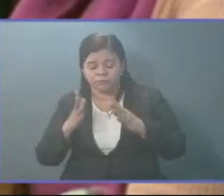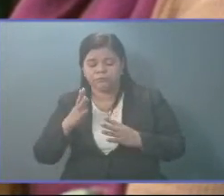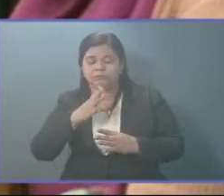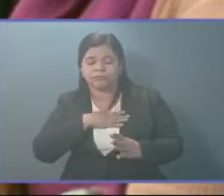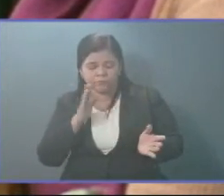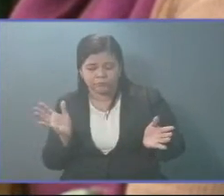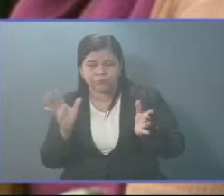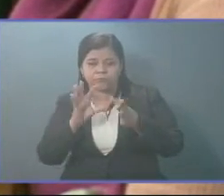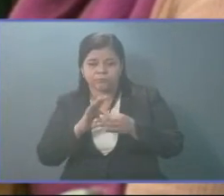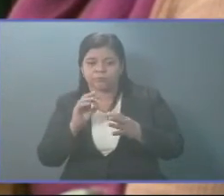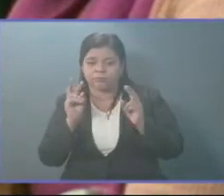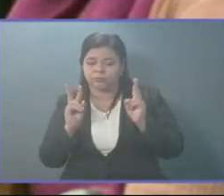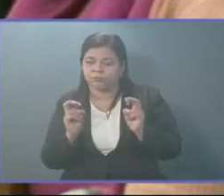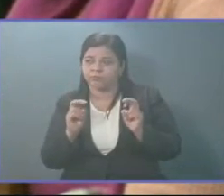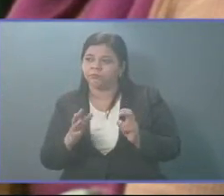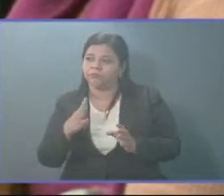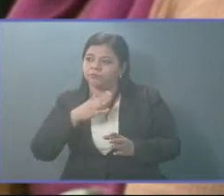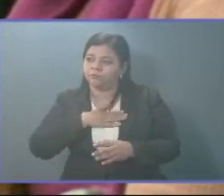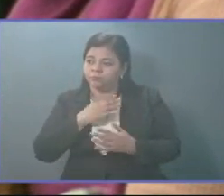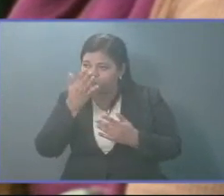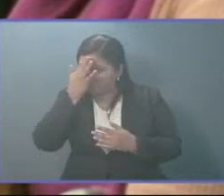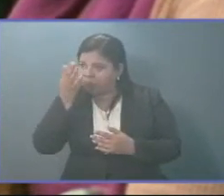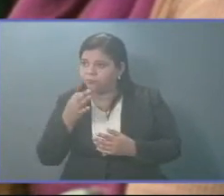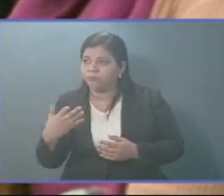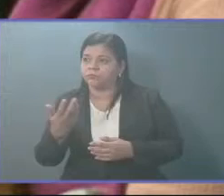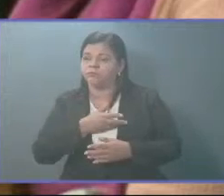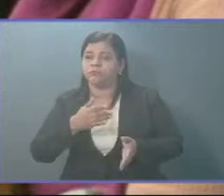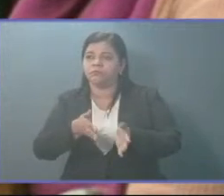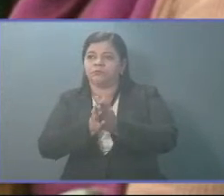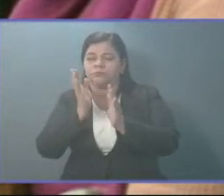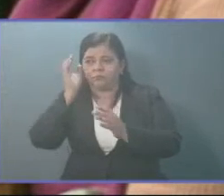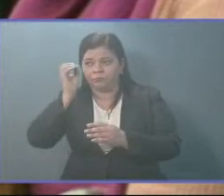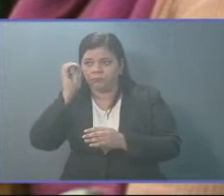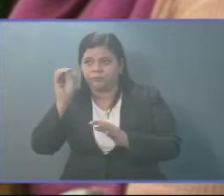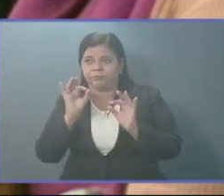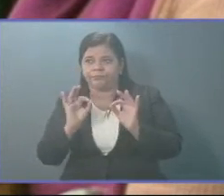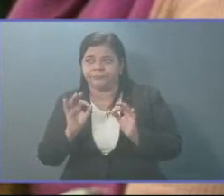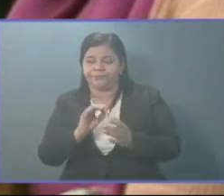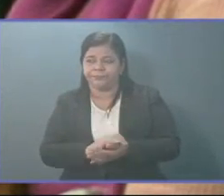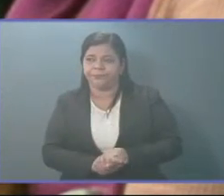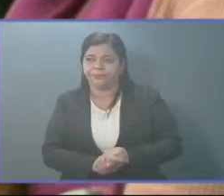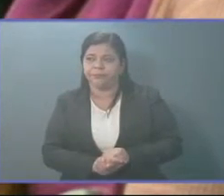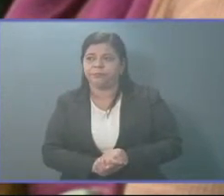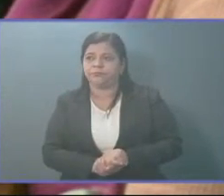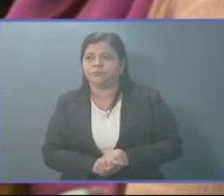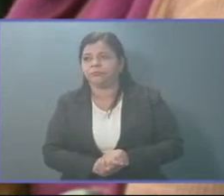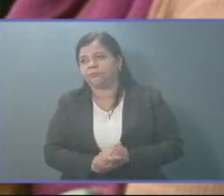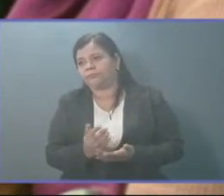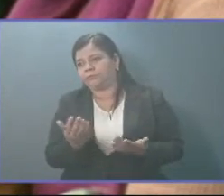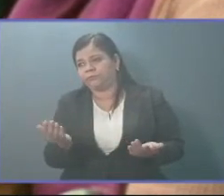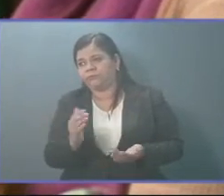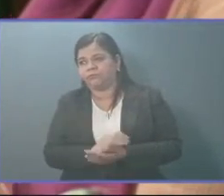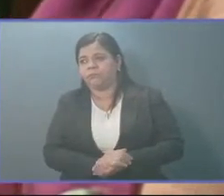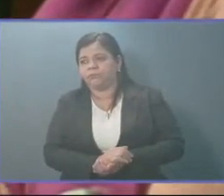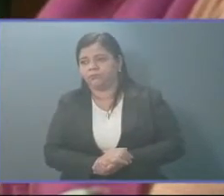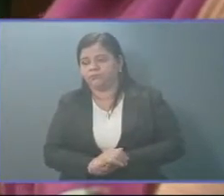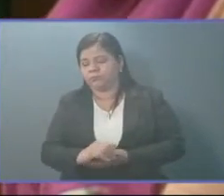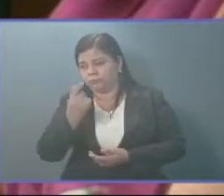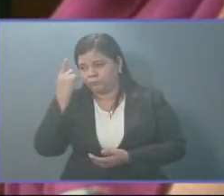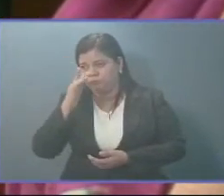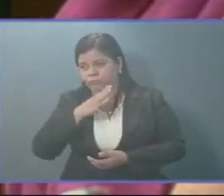ese tema. Sería bueno pedir la opinión de ellos también. Y sí, pues, para mí,